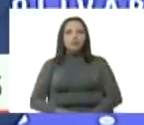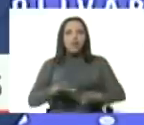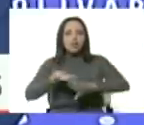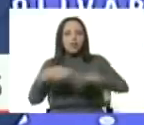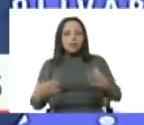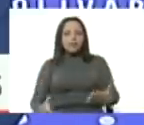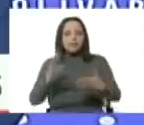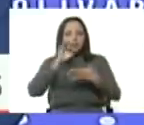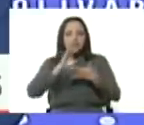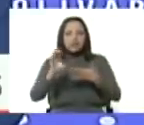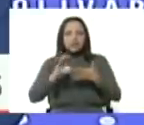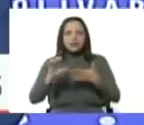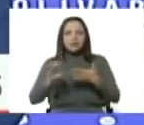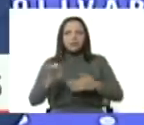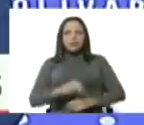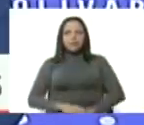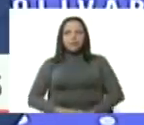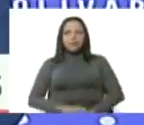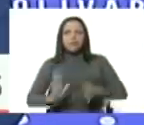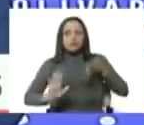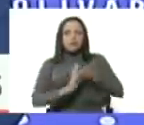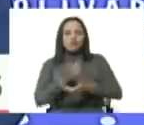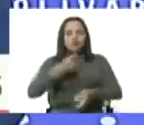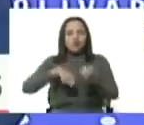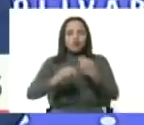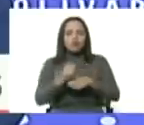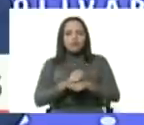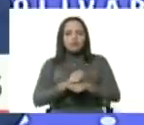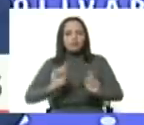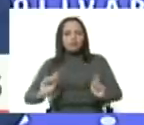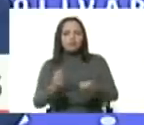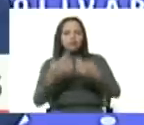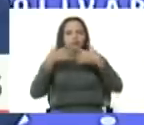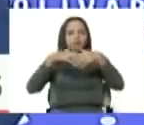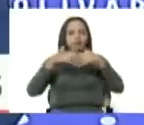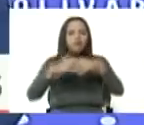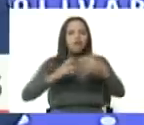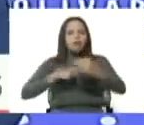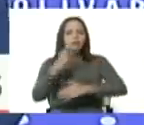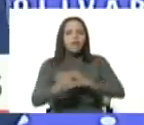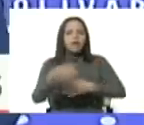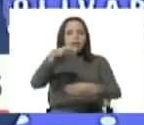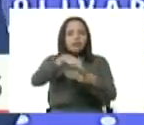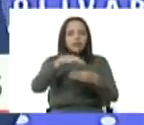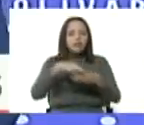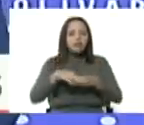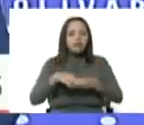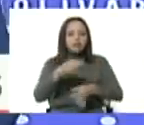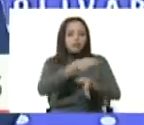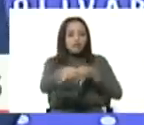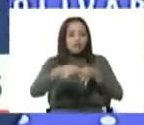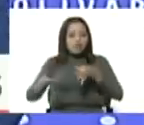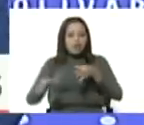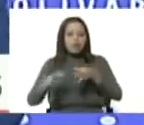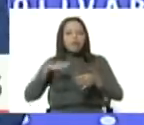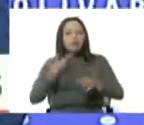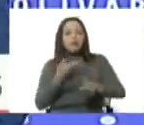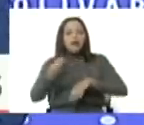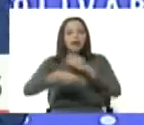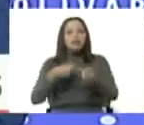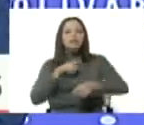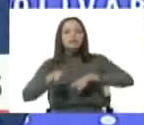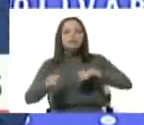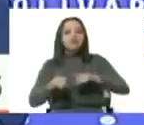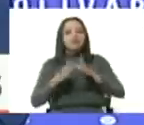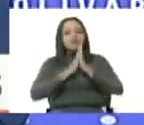estratégica de economía, recuperación de industria y plan de siembra municipal, para que vayamos bien coordinaditos